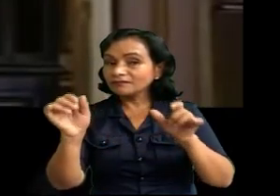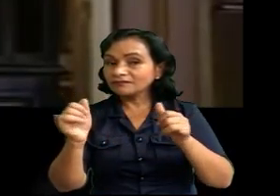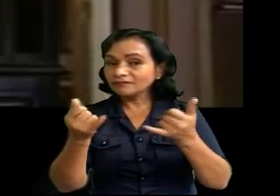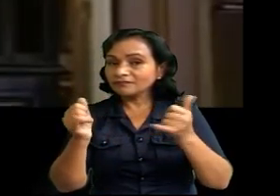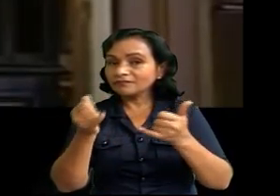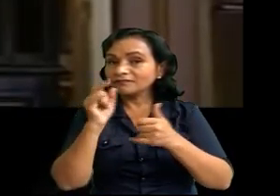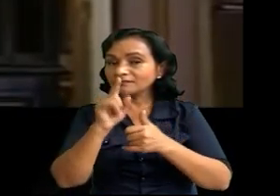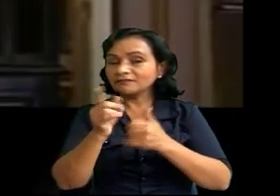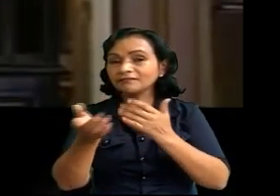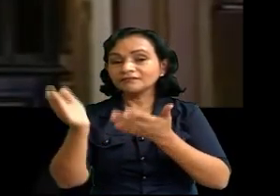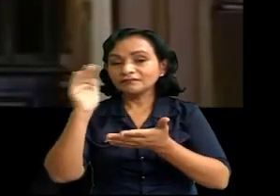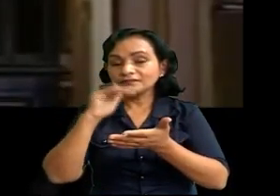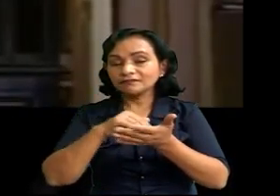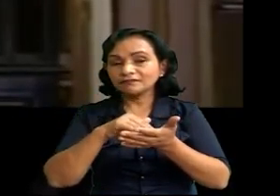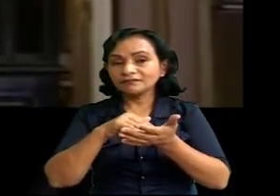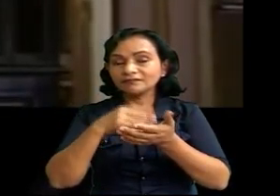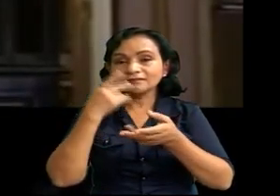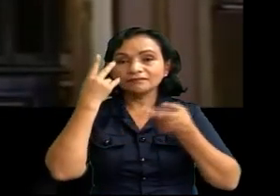y de nuevo estar recorriendo